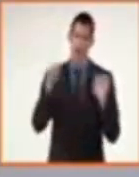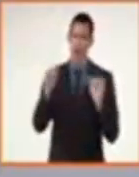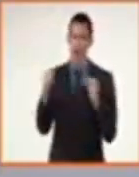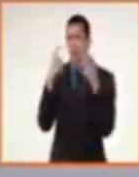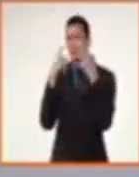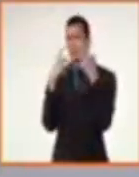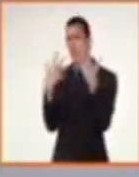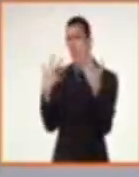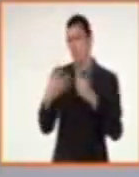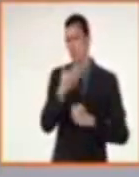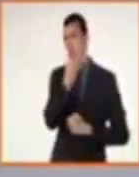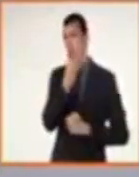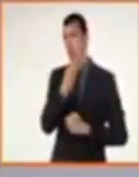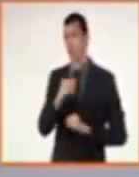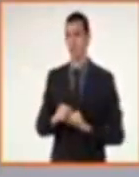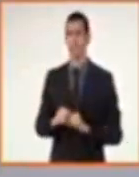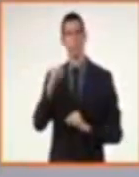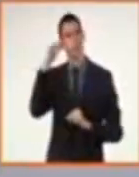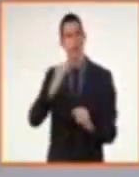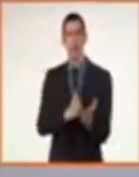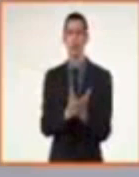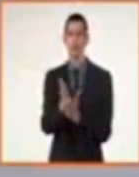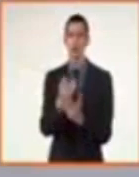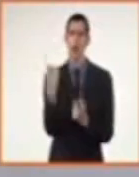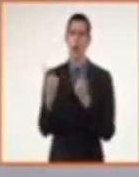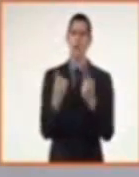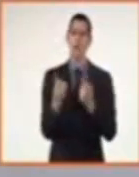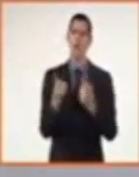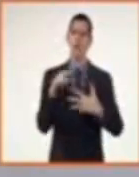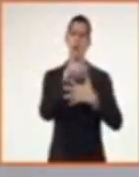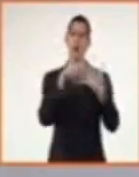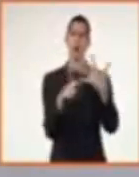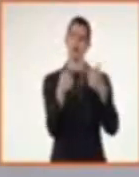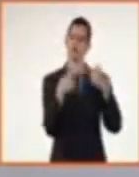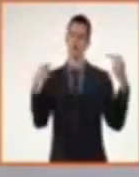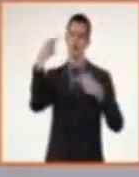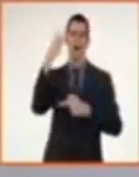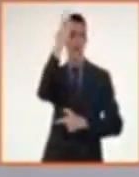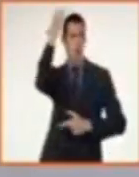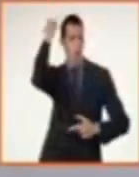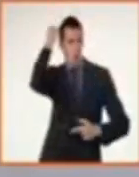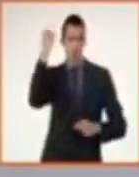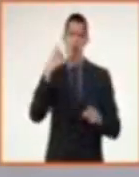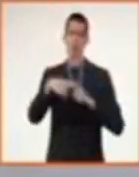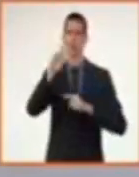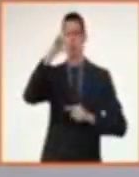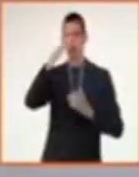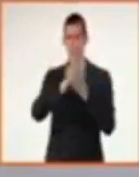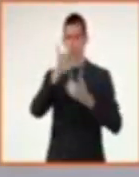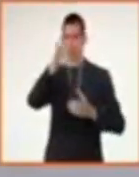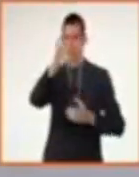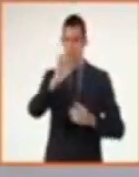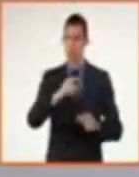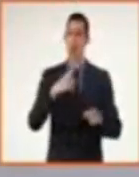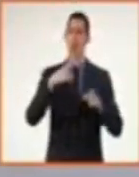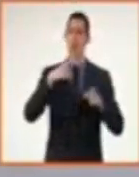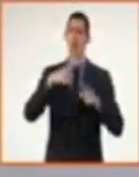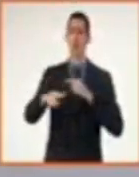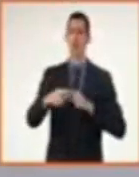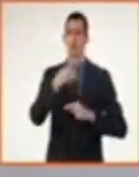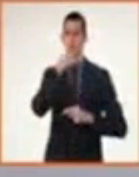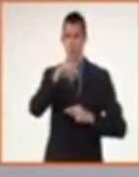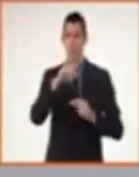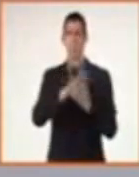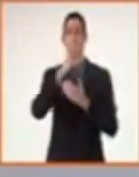está Machado, sobre todo porque la renovación que se hace de